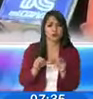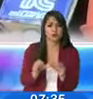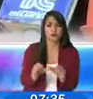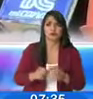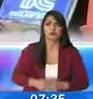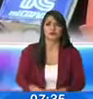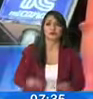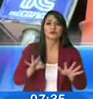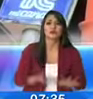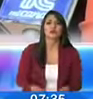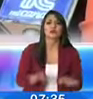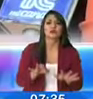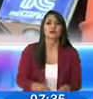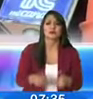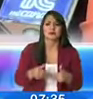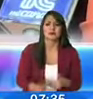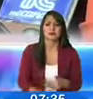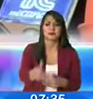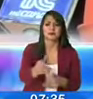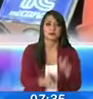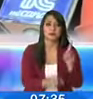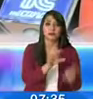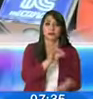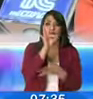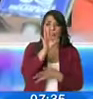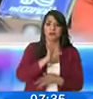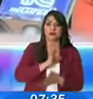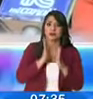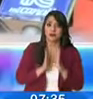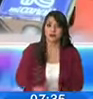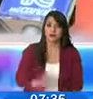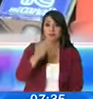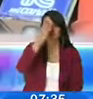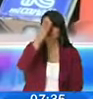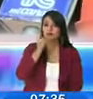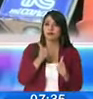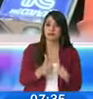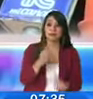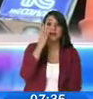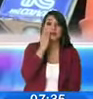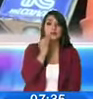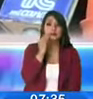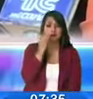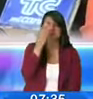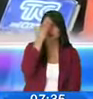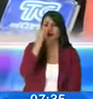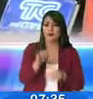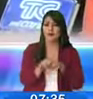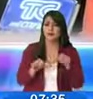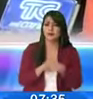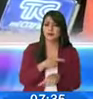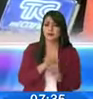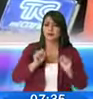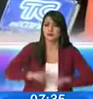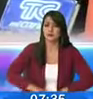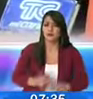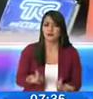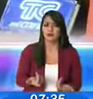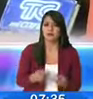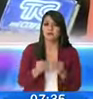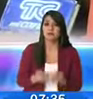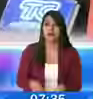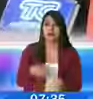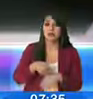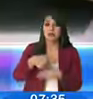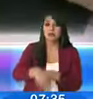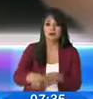a 8 meses y si entra gente técnica que conoce de la materia, sabe cómo administrarlas y por lo tanto no va a obstruir